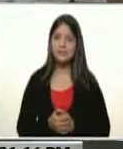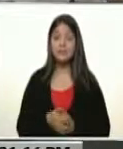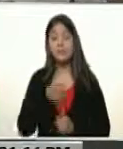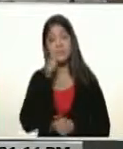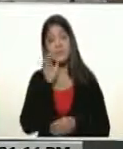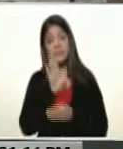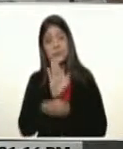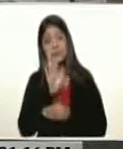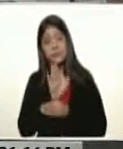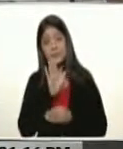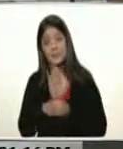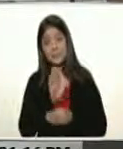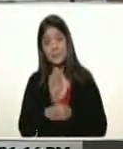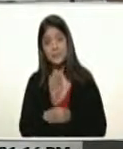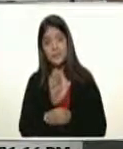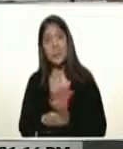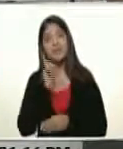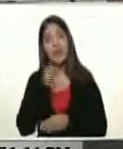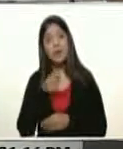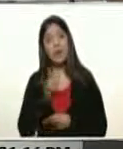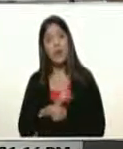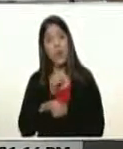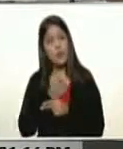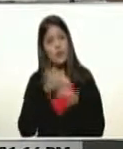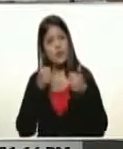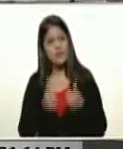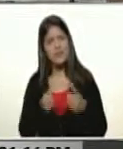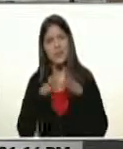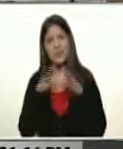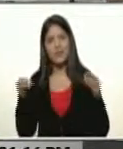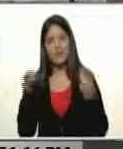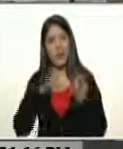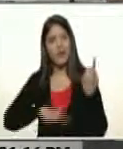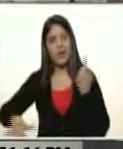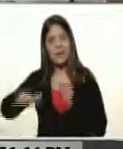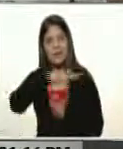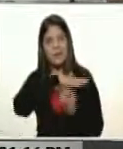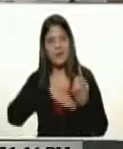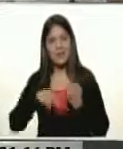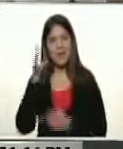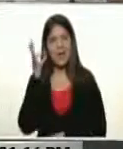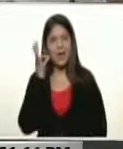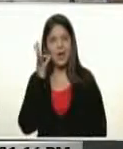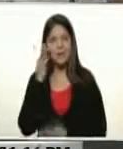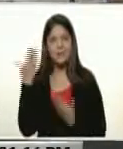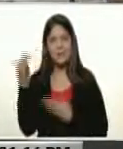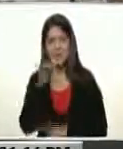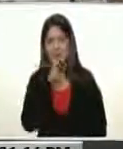conservación, la preservación y el uso adecuado de nuestro ecosistema. Dayali López Marcano, La Noticia.